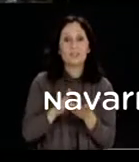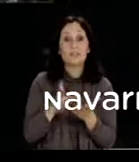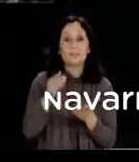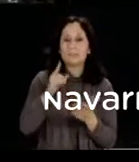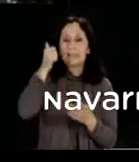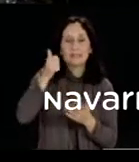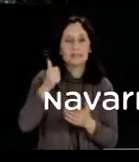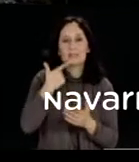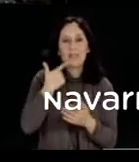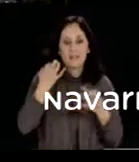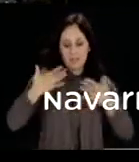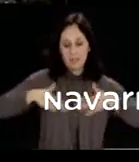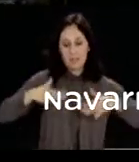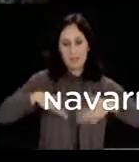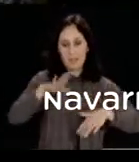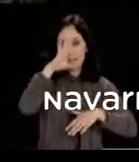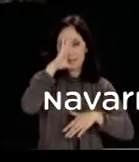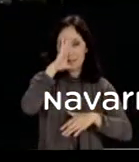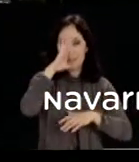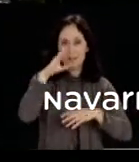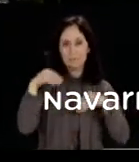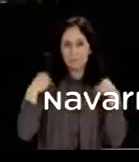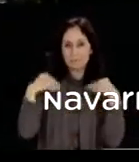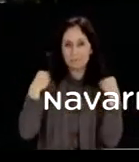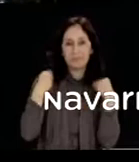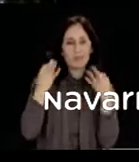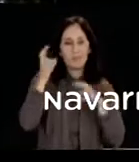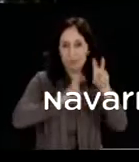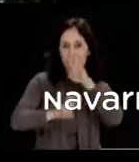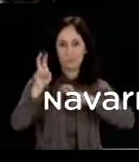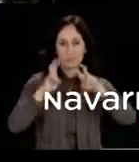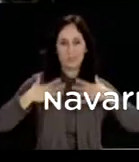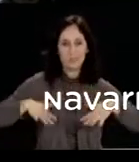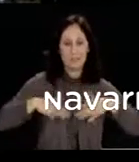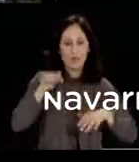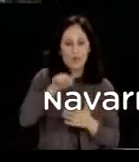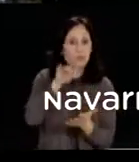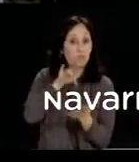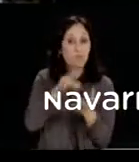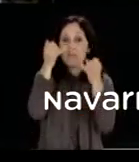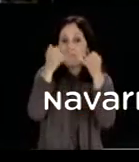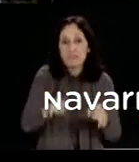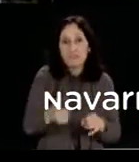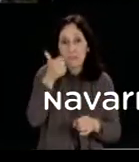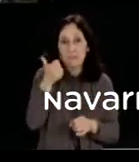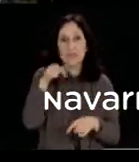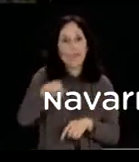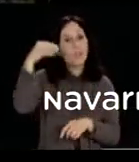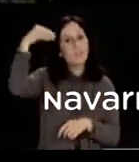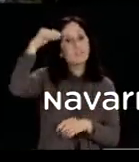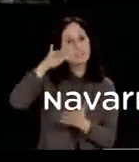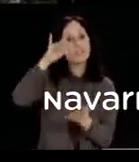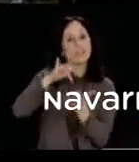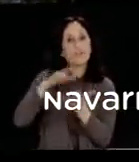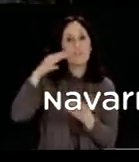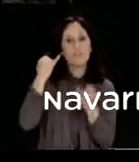buscar los disfraces para poder vivir los carnavales en primera persona. Hoy es una celebración más. Hoy en Estella,